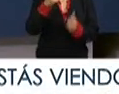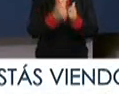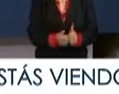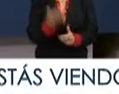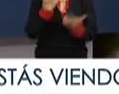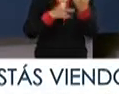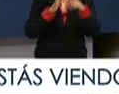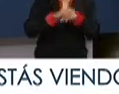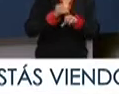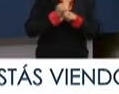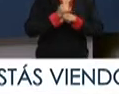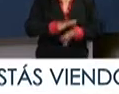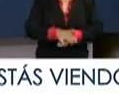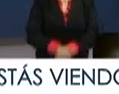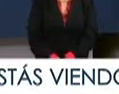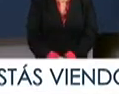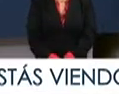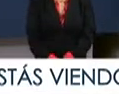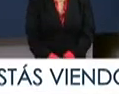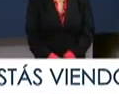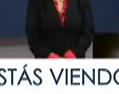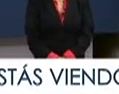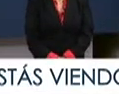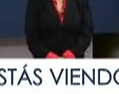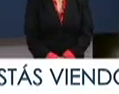al regresar mucha más información.